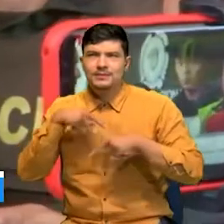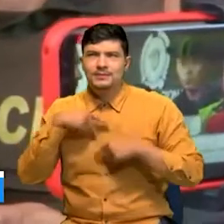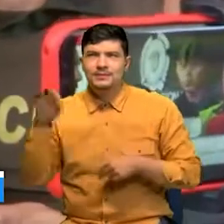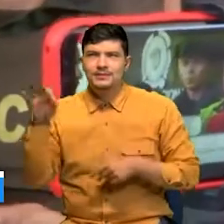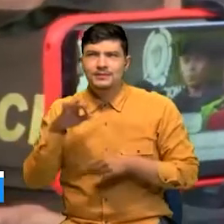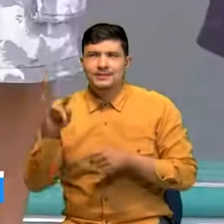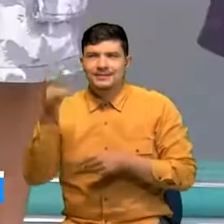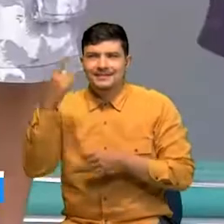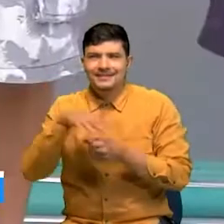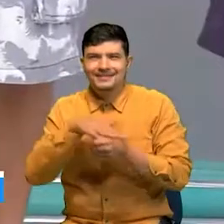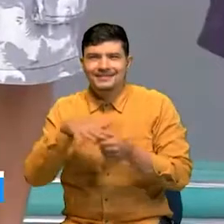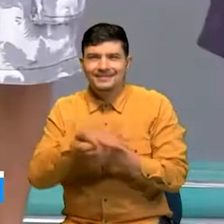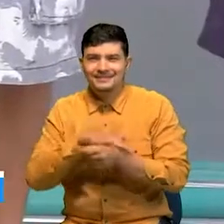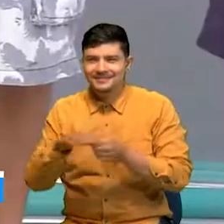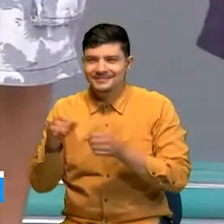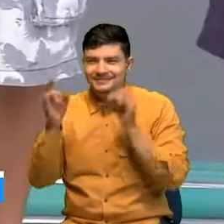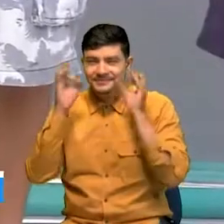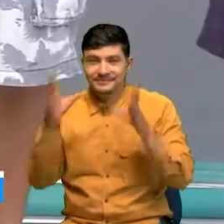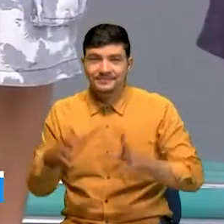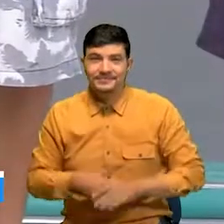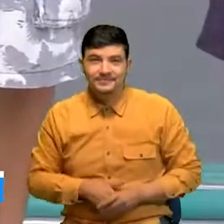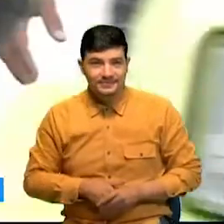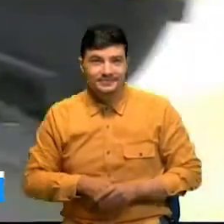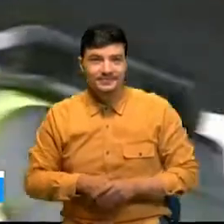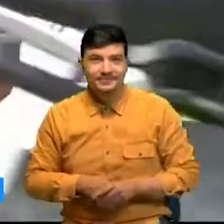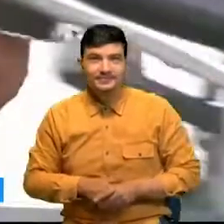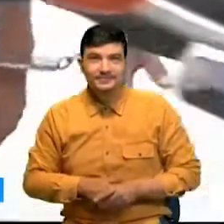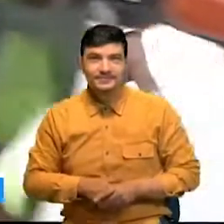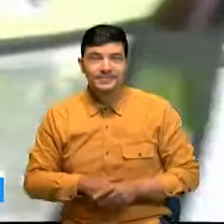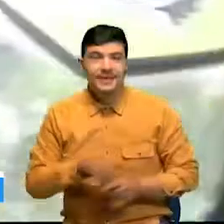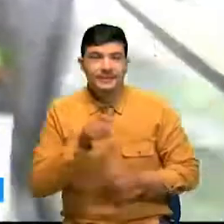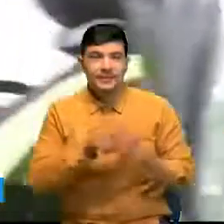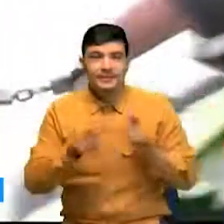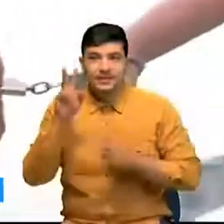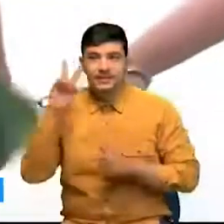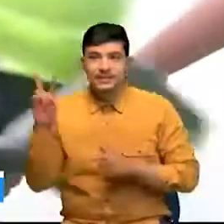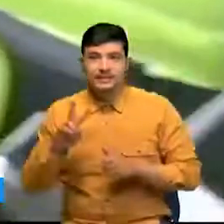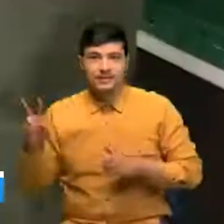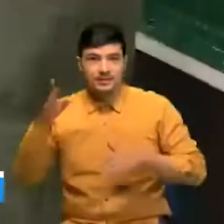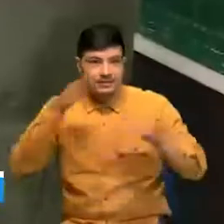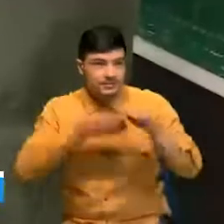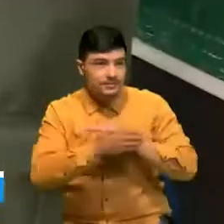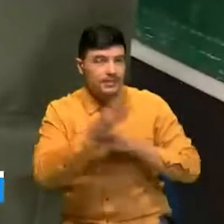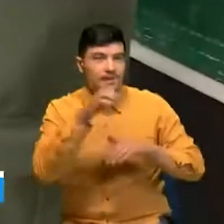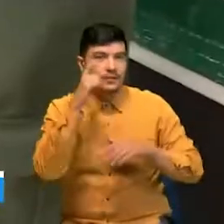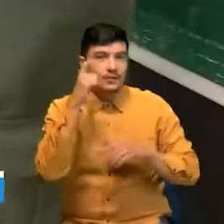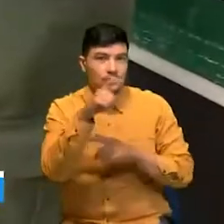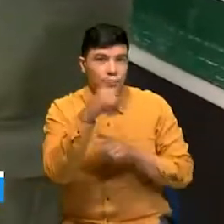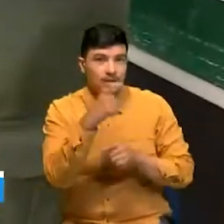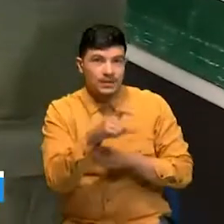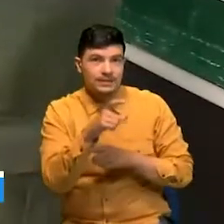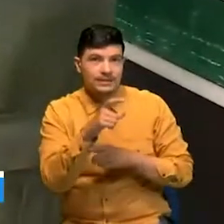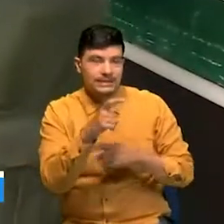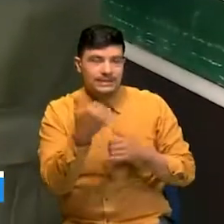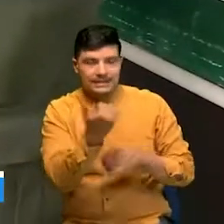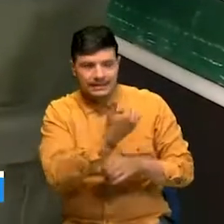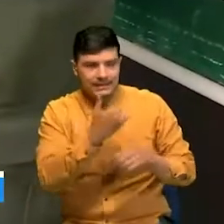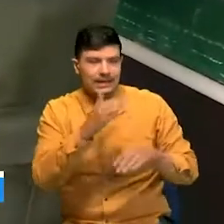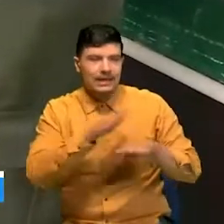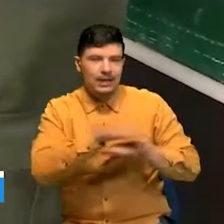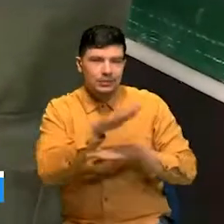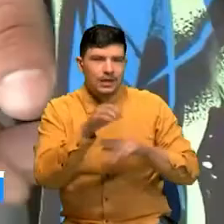un hecho fatídico según datos de las autoridades la llegada de personas de nacionalidad venezolana buscando establecerse en cúcuta inciden en casos de riñas